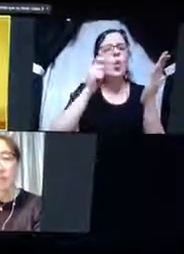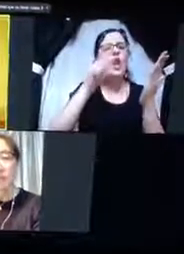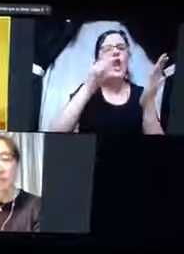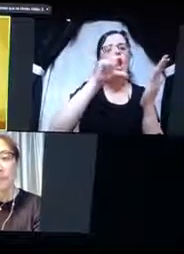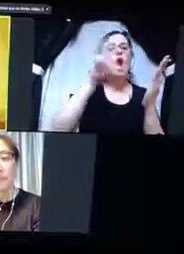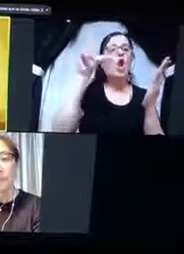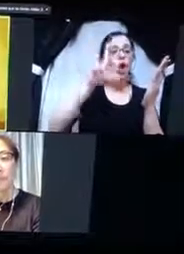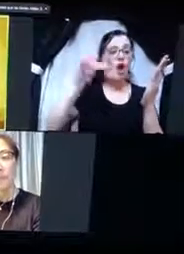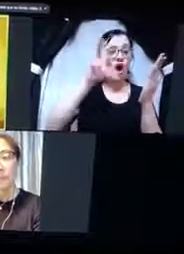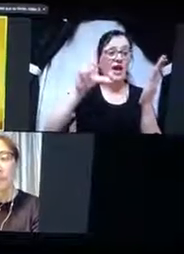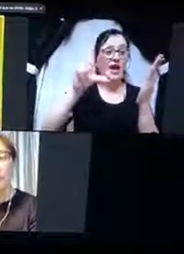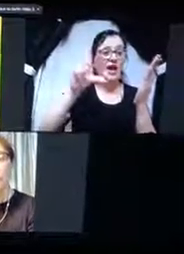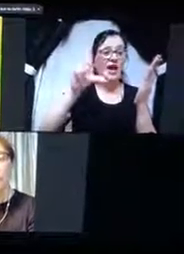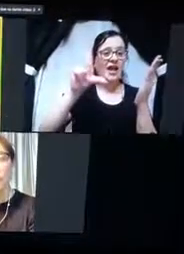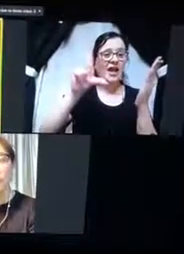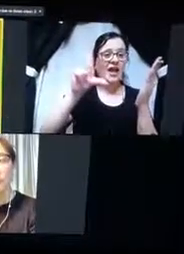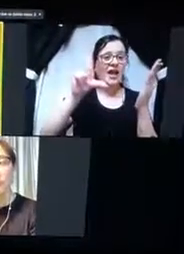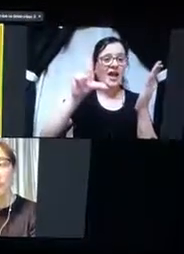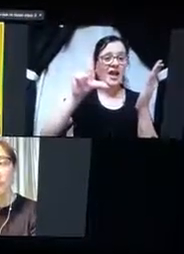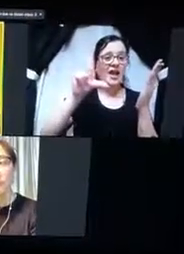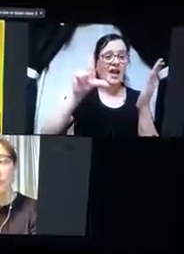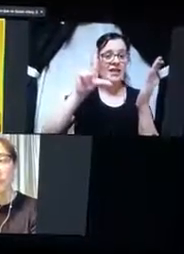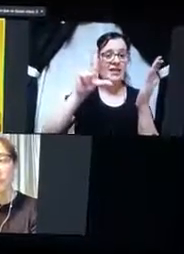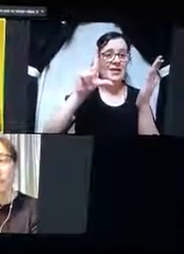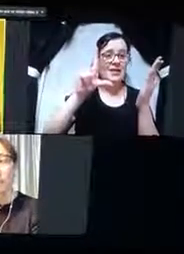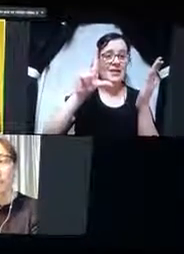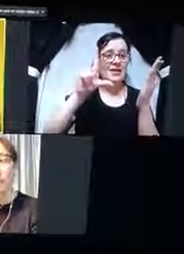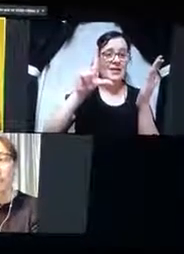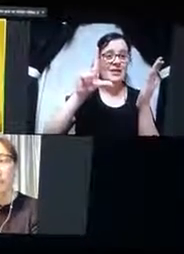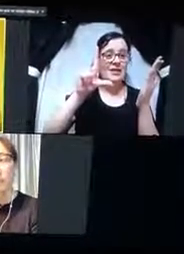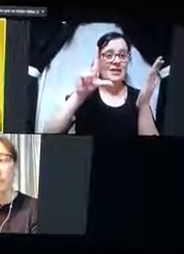encontrar un montón de elementos también.